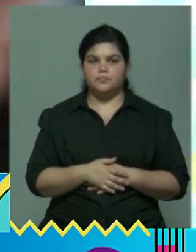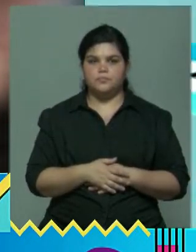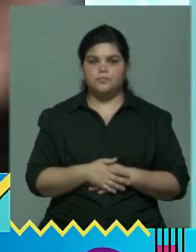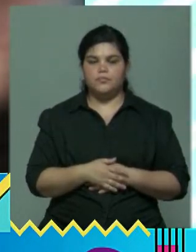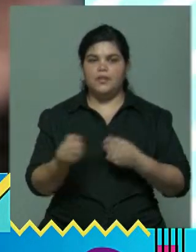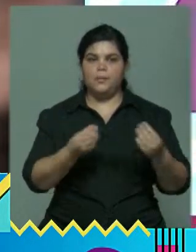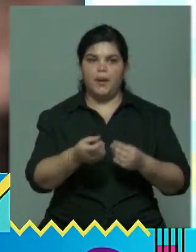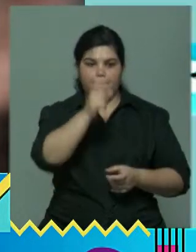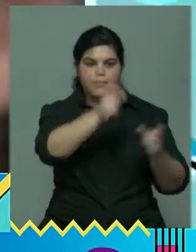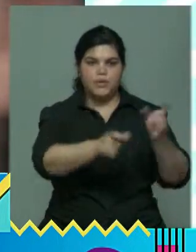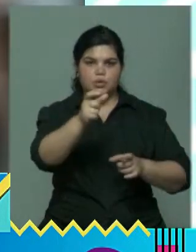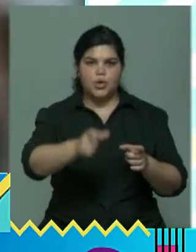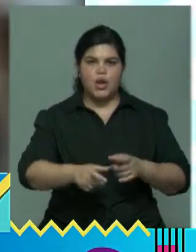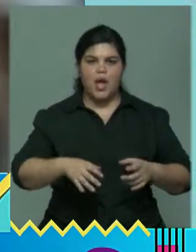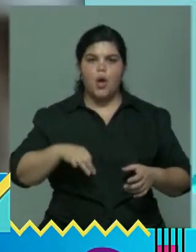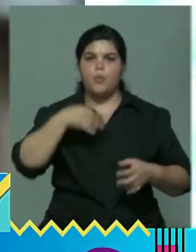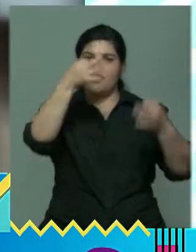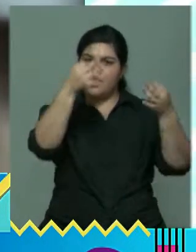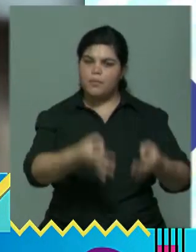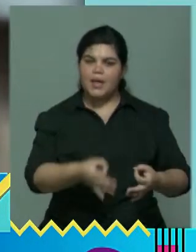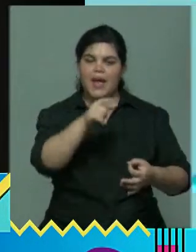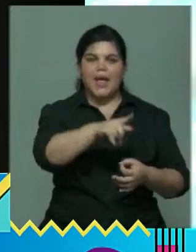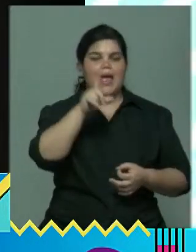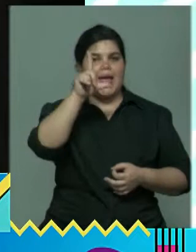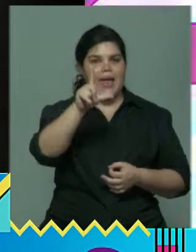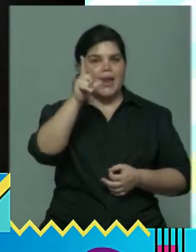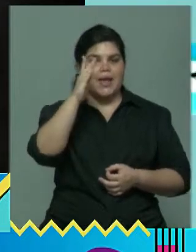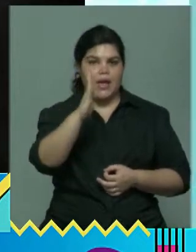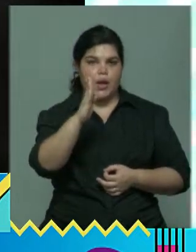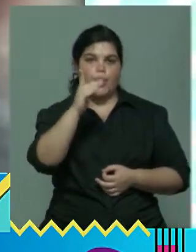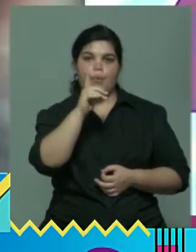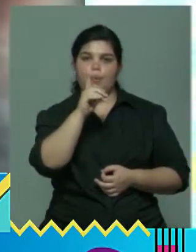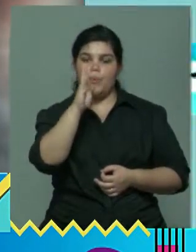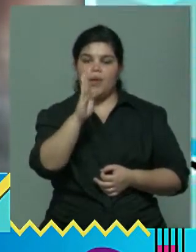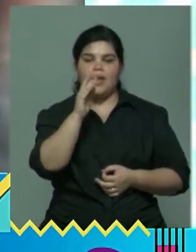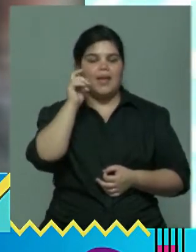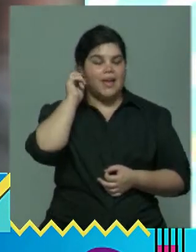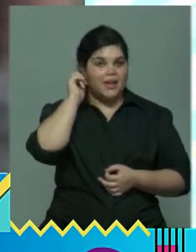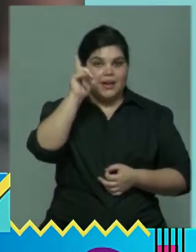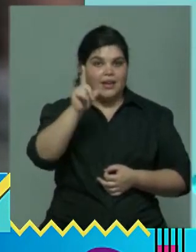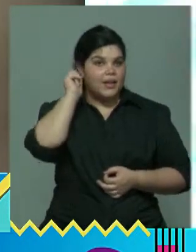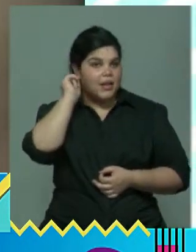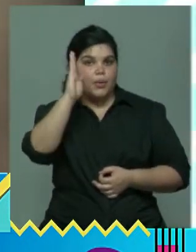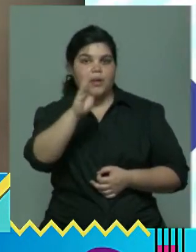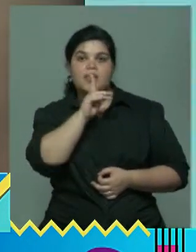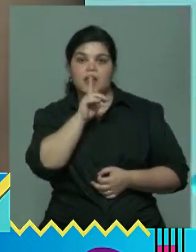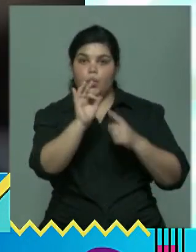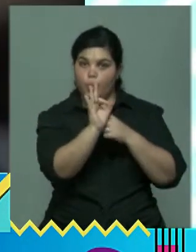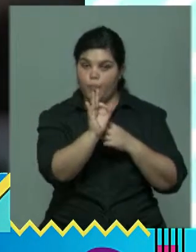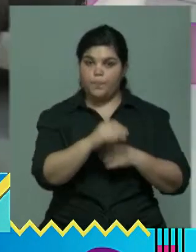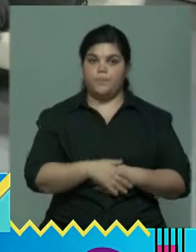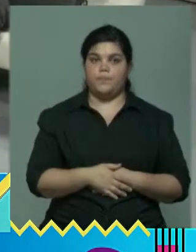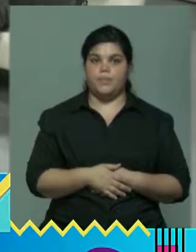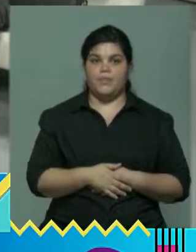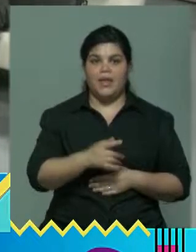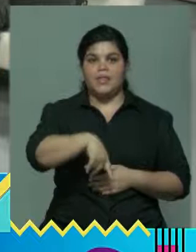en las personas de la población LGBTIQ y sobre todo en la población trans. Hablamos del tema de las